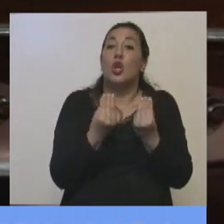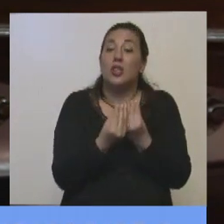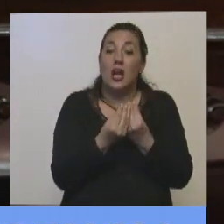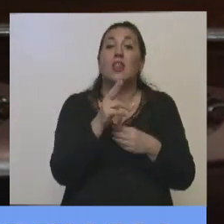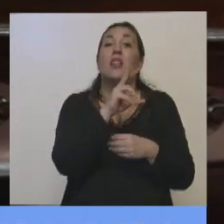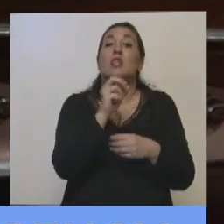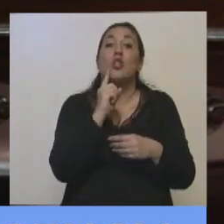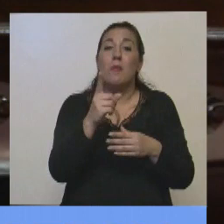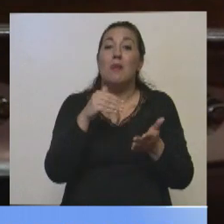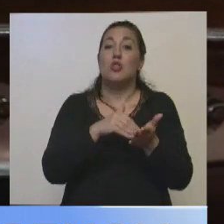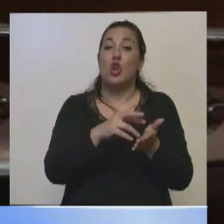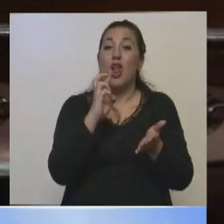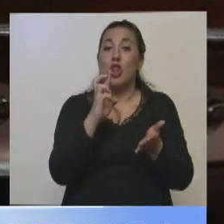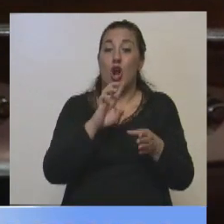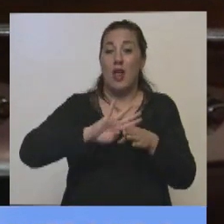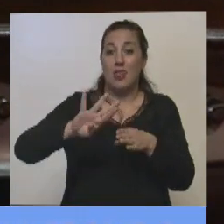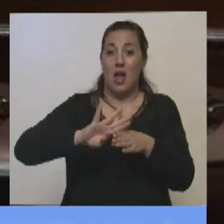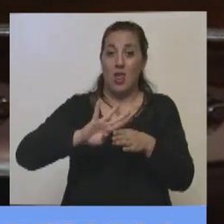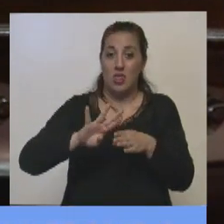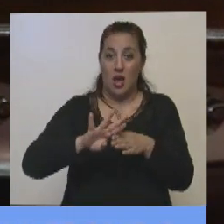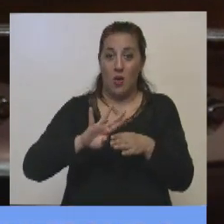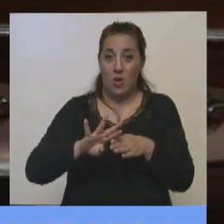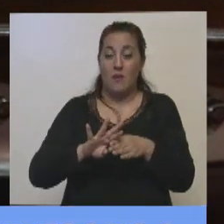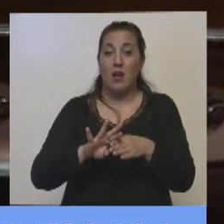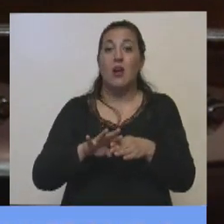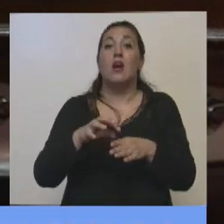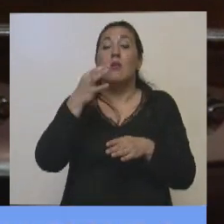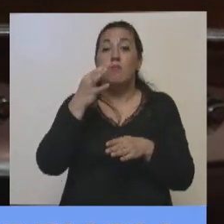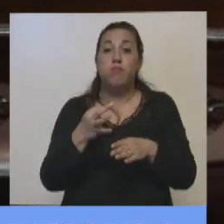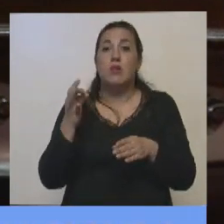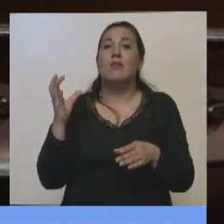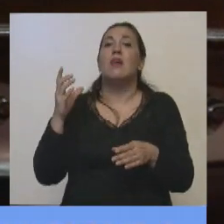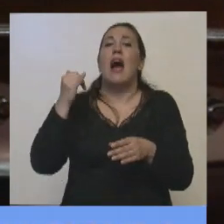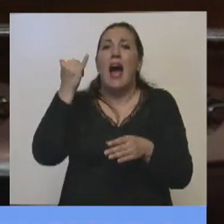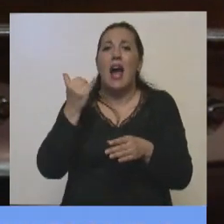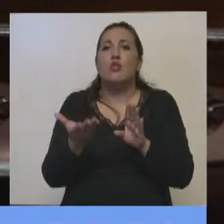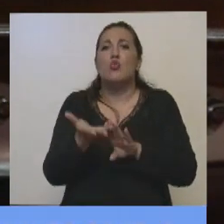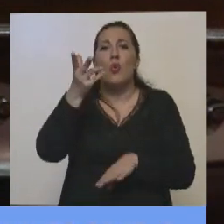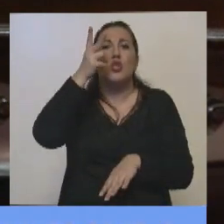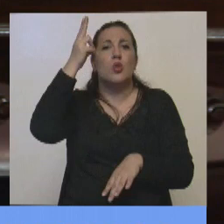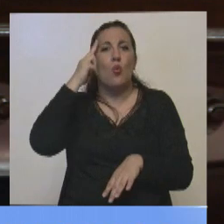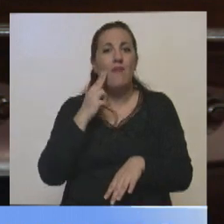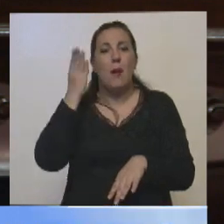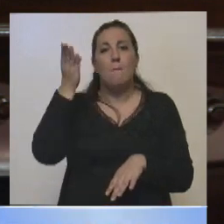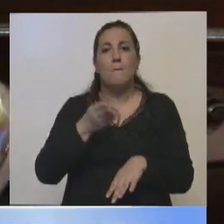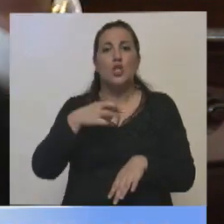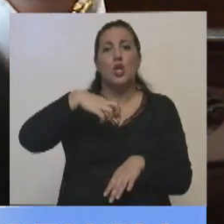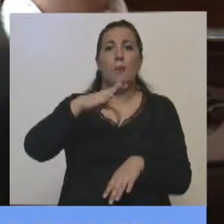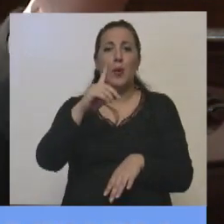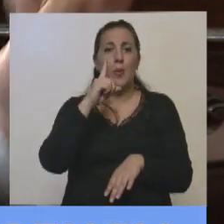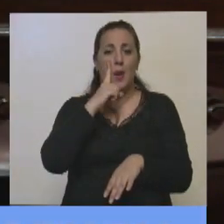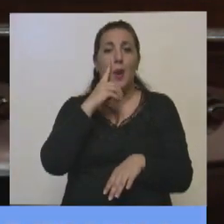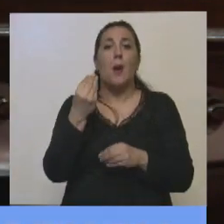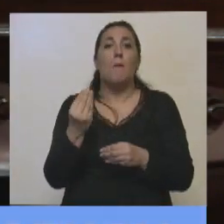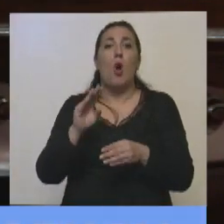dólares de deuda sube su participación a un 89 por ciento del pib porque hubo mayor endeudamiento y